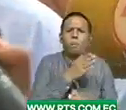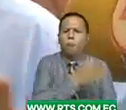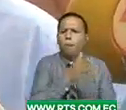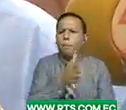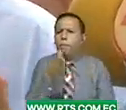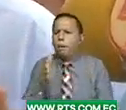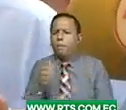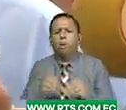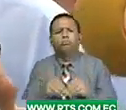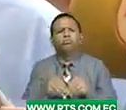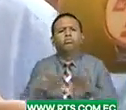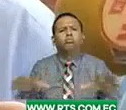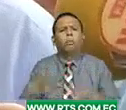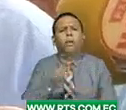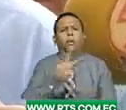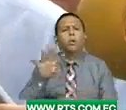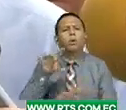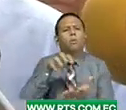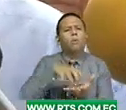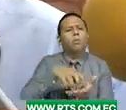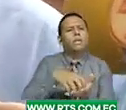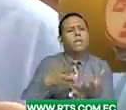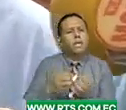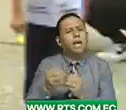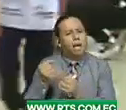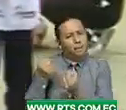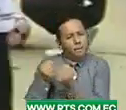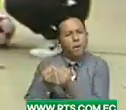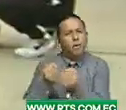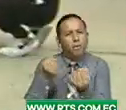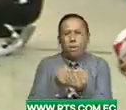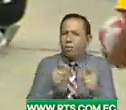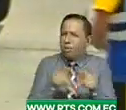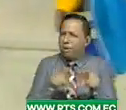con este gran programa del Hincha de mi Barrio. Informó Adriana Peralta.